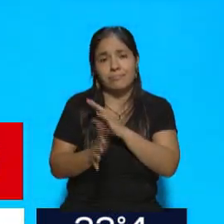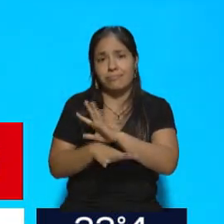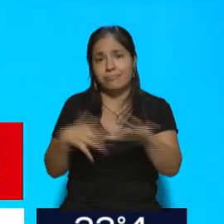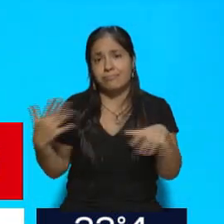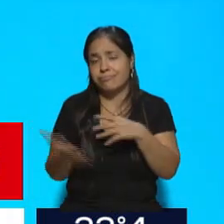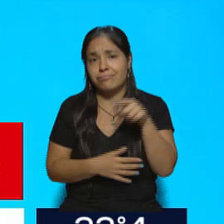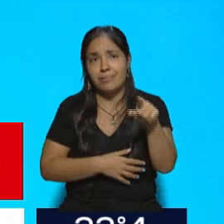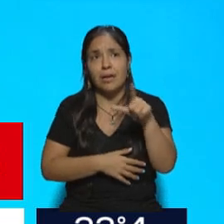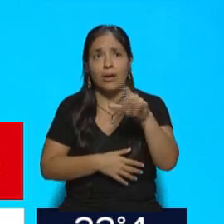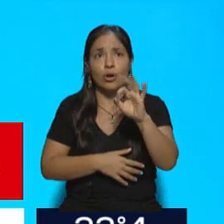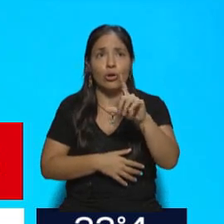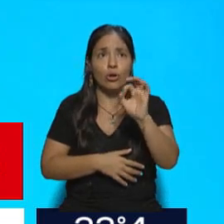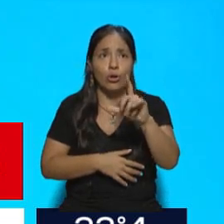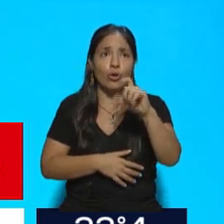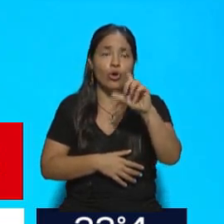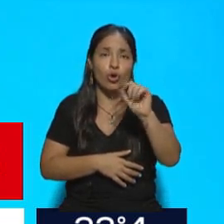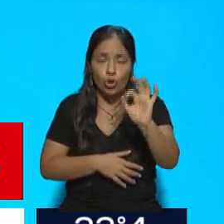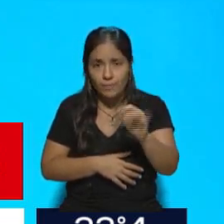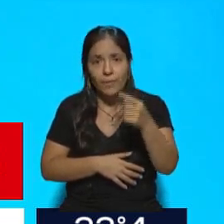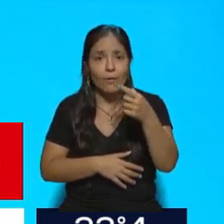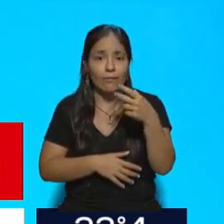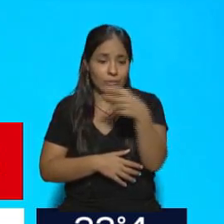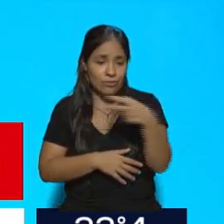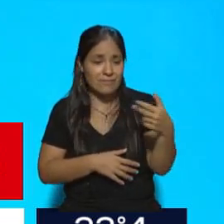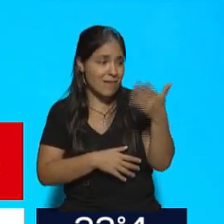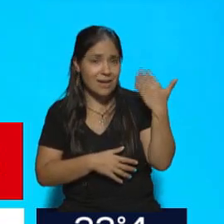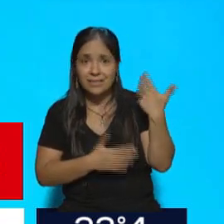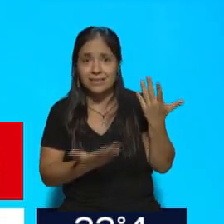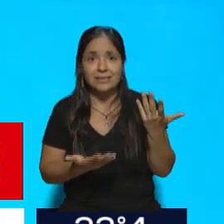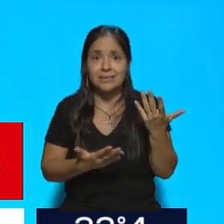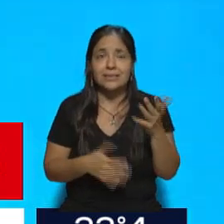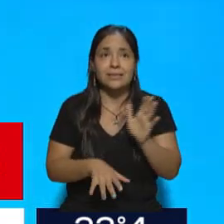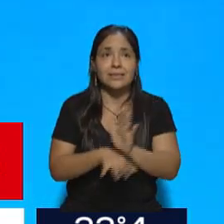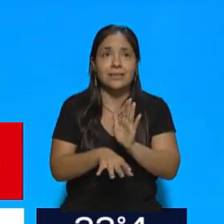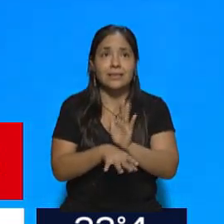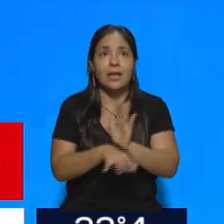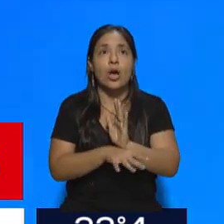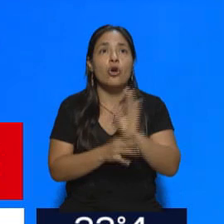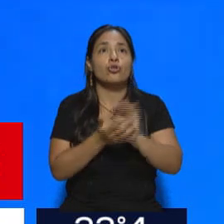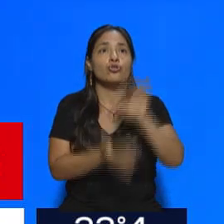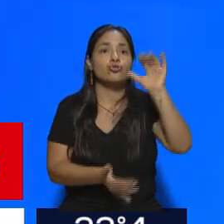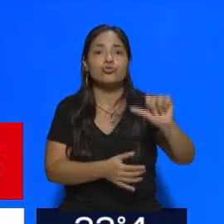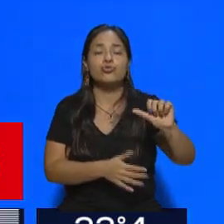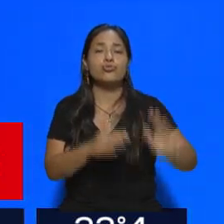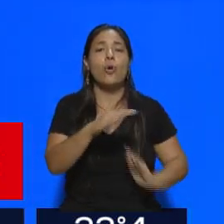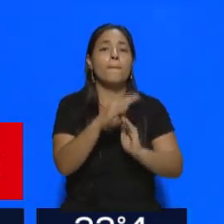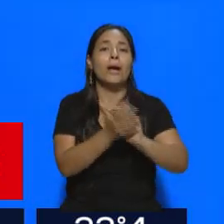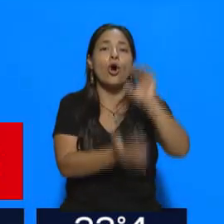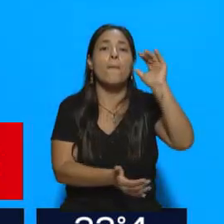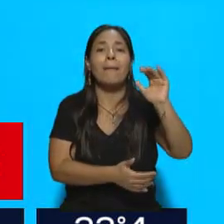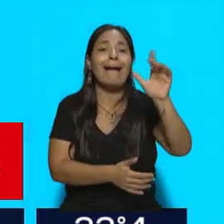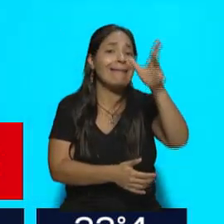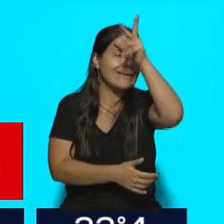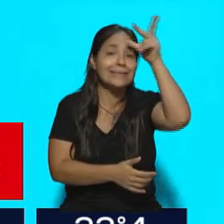hinchada de Colo-Colo, que hace apenas 2 semanas obligó a la suspensión de la Supercopa de Chile, partido